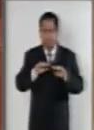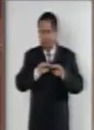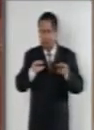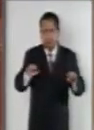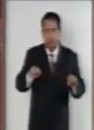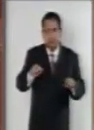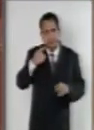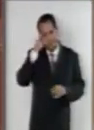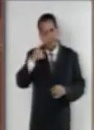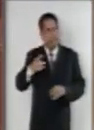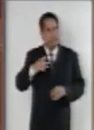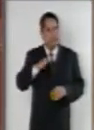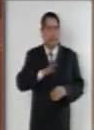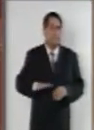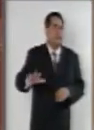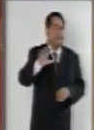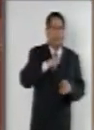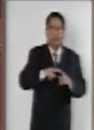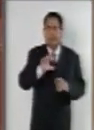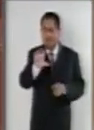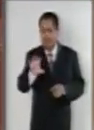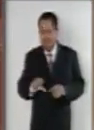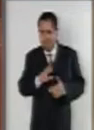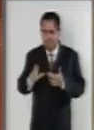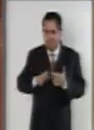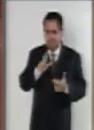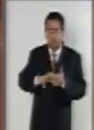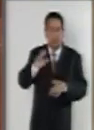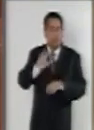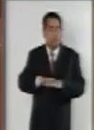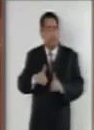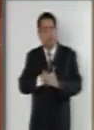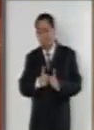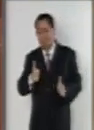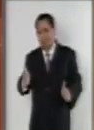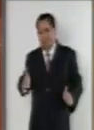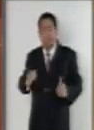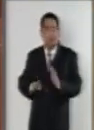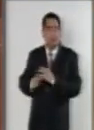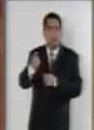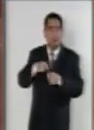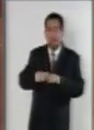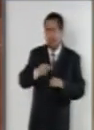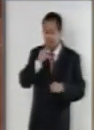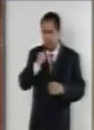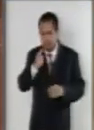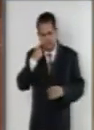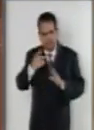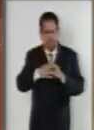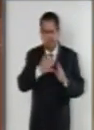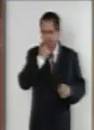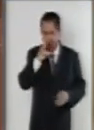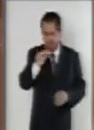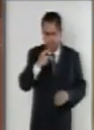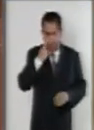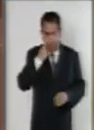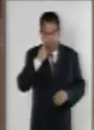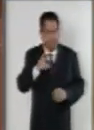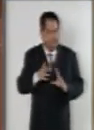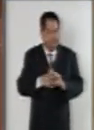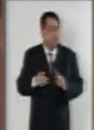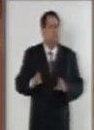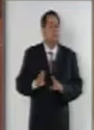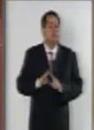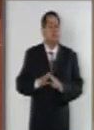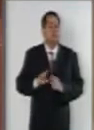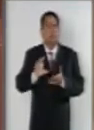equilibrado en las regiones del país que tienen mayores rezagos en desarrollo social. Voy a demostrar que no. A través del fomento